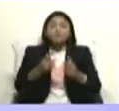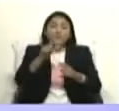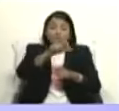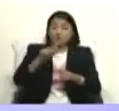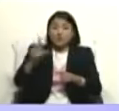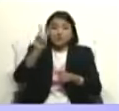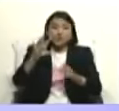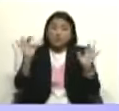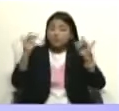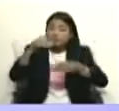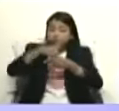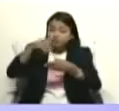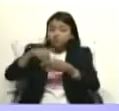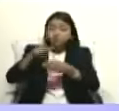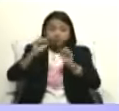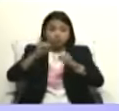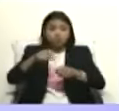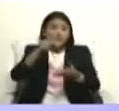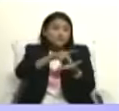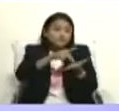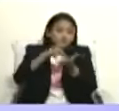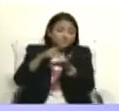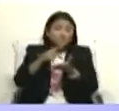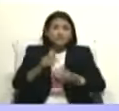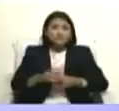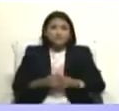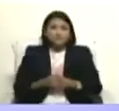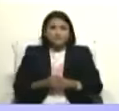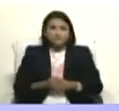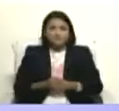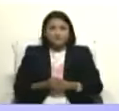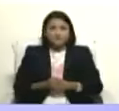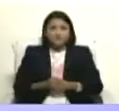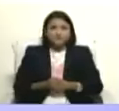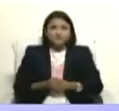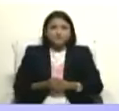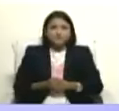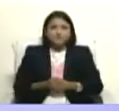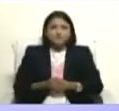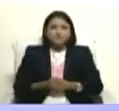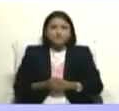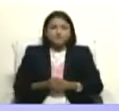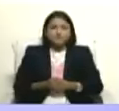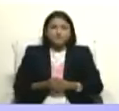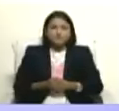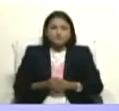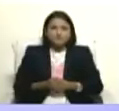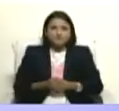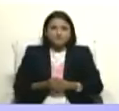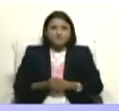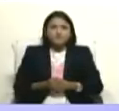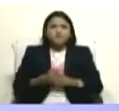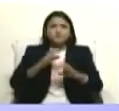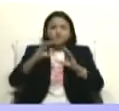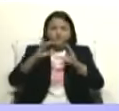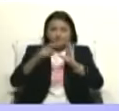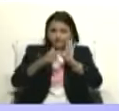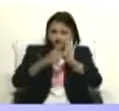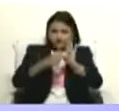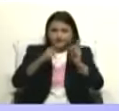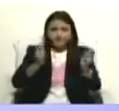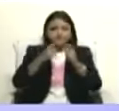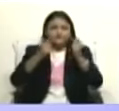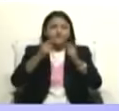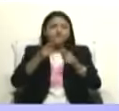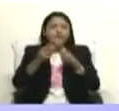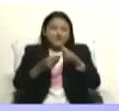de la población venezolana, y queda también a lo largo de estas declaraciones este comunicado oficial que ha hecho la